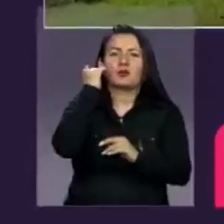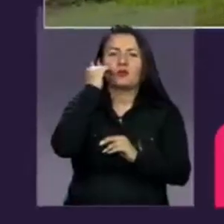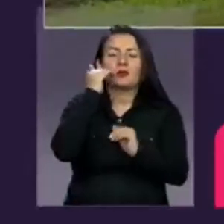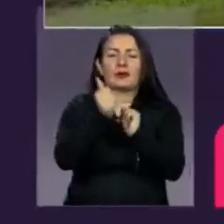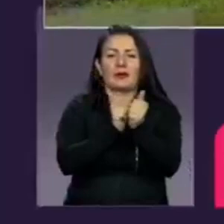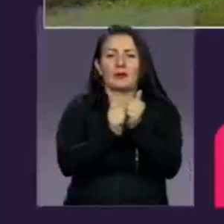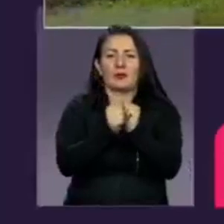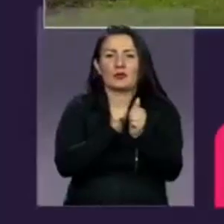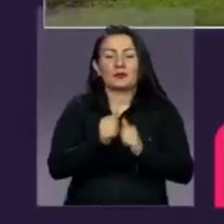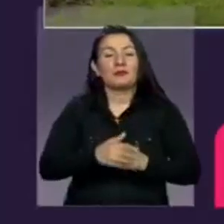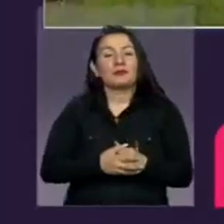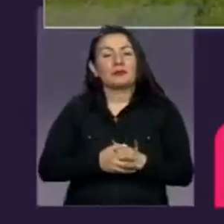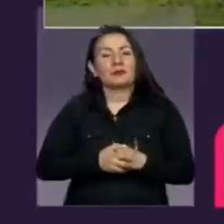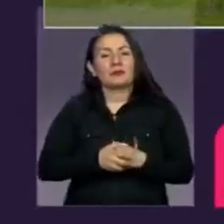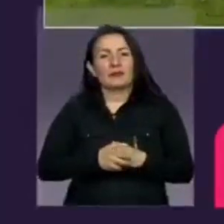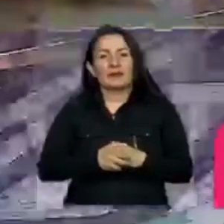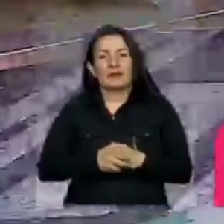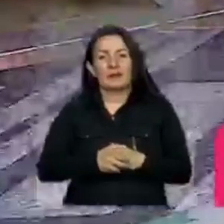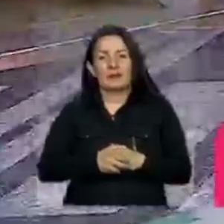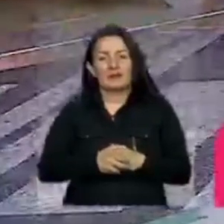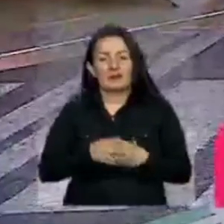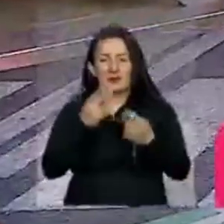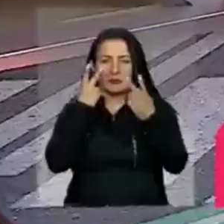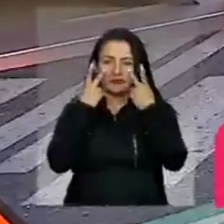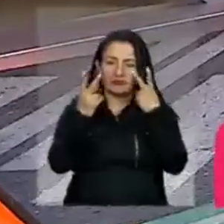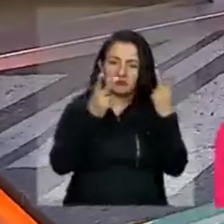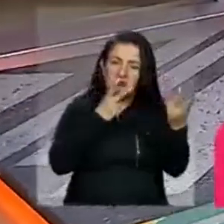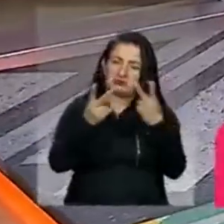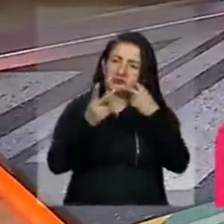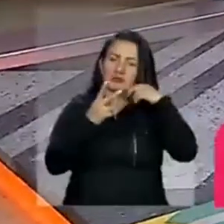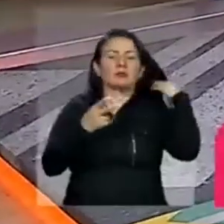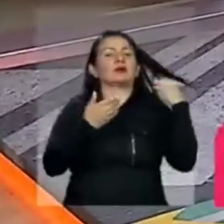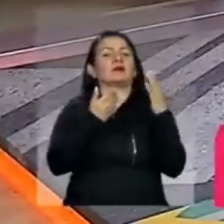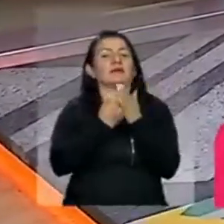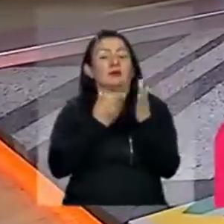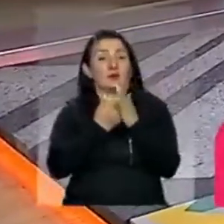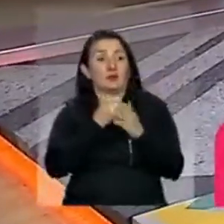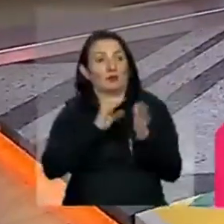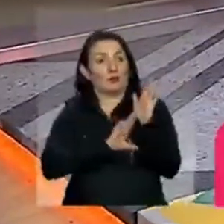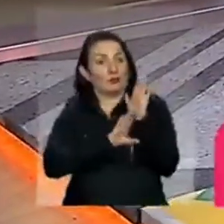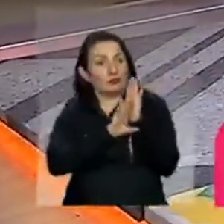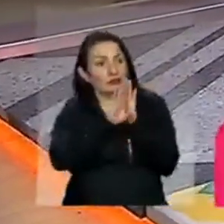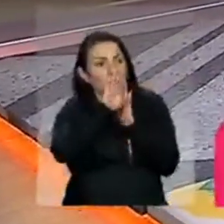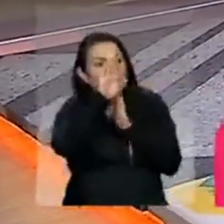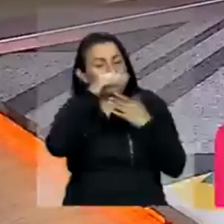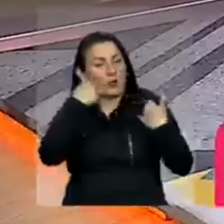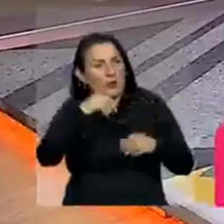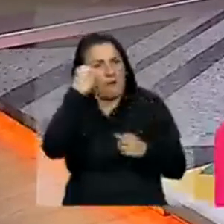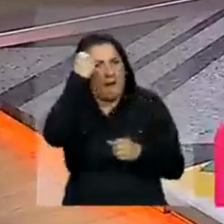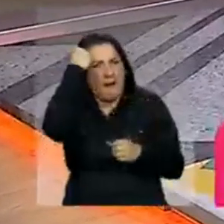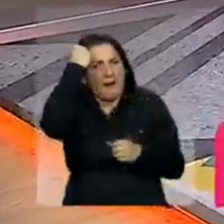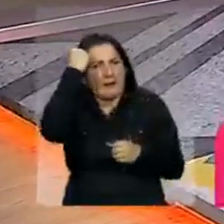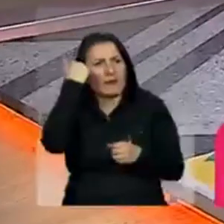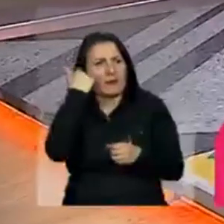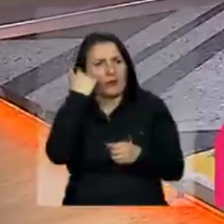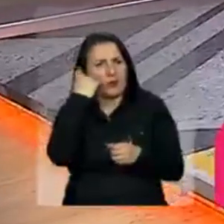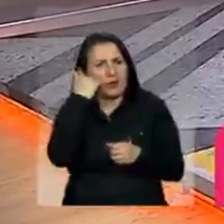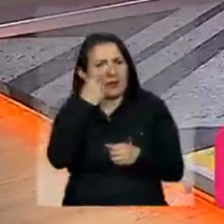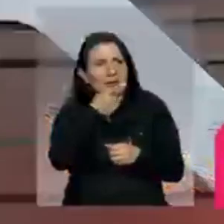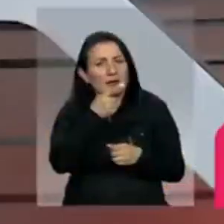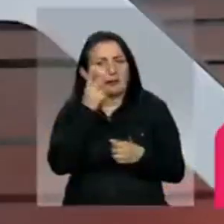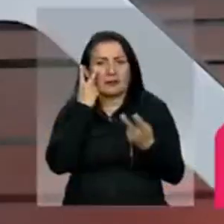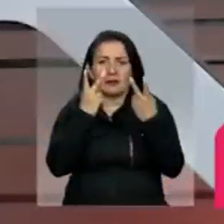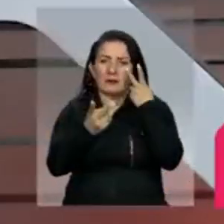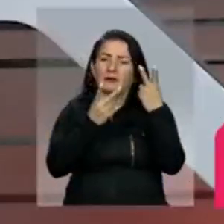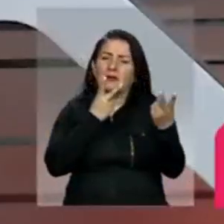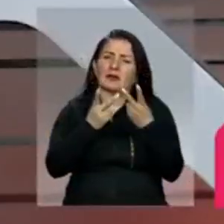deporte. Cuando se empiezan a visualizar y cuando son evidentes los triunfos de nuestras deportistas, también se alcanzan a